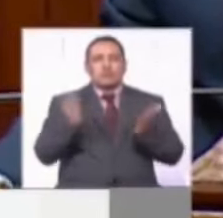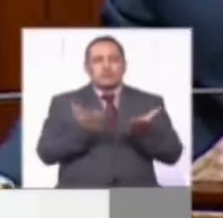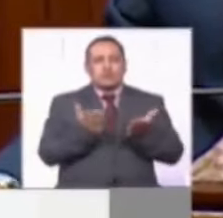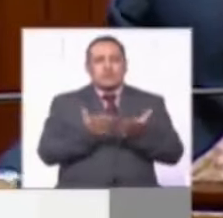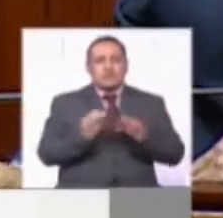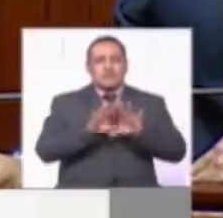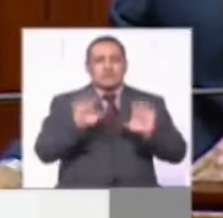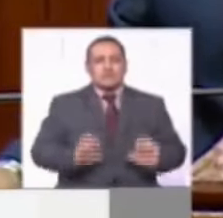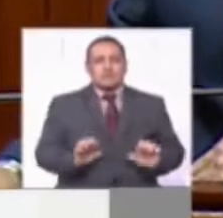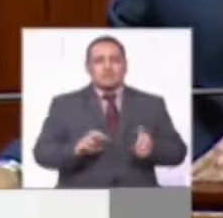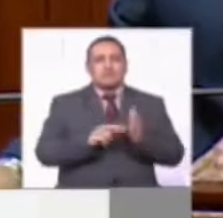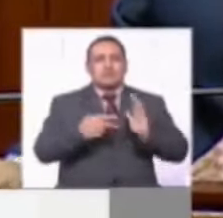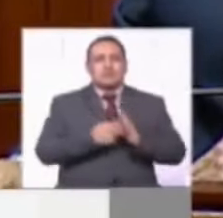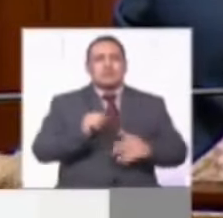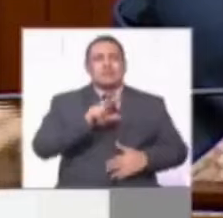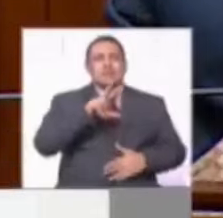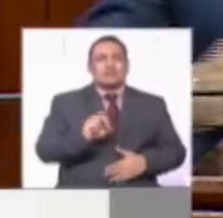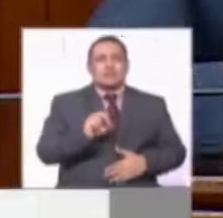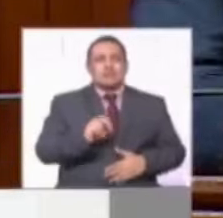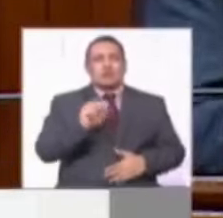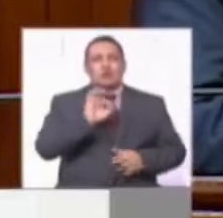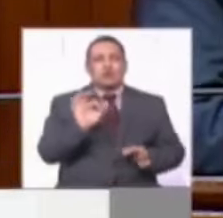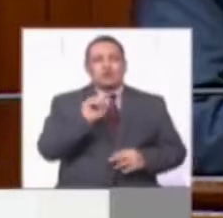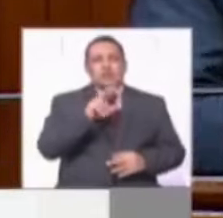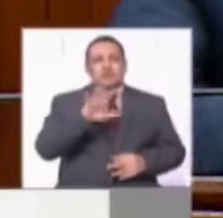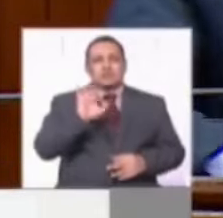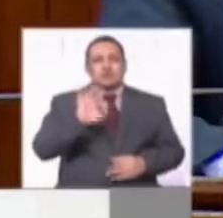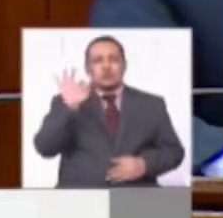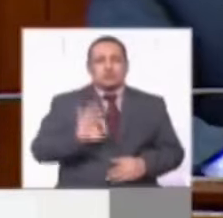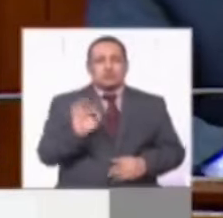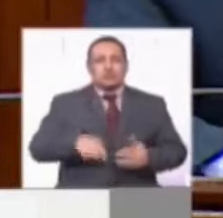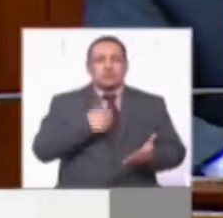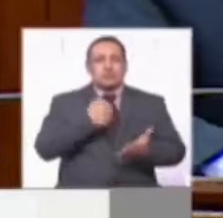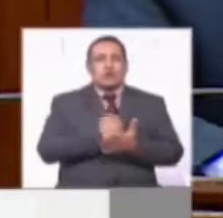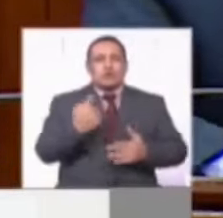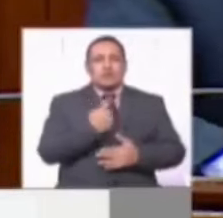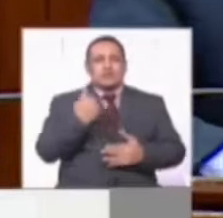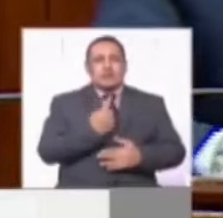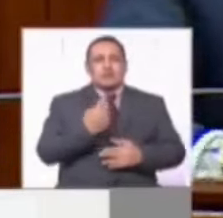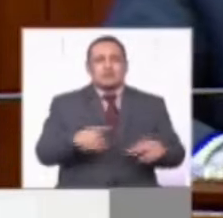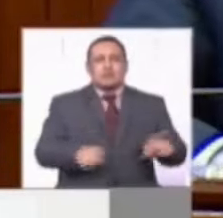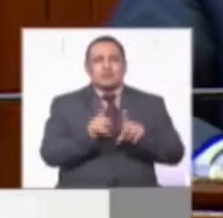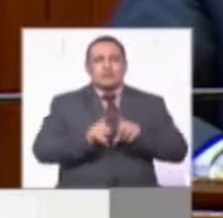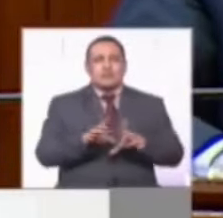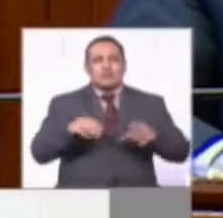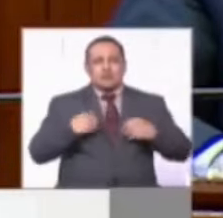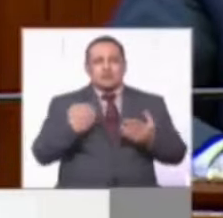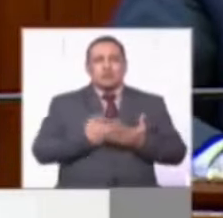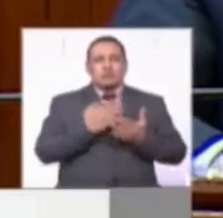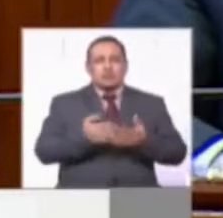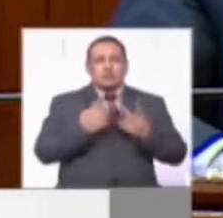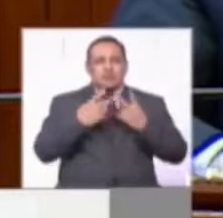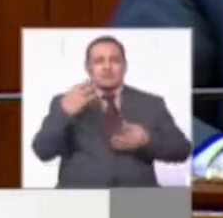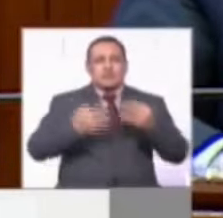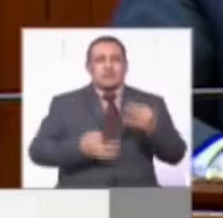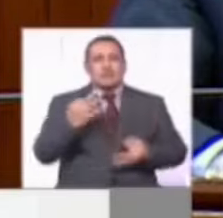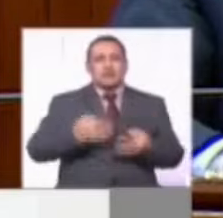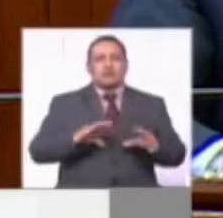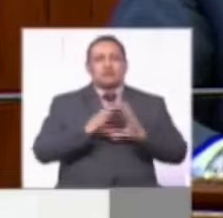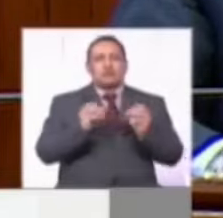y evaluación equivalente al 30 y 35% de su remuneración total, tomando como base de cálculo